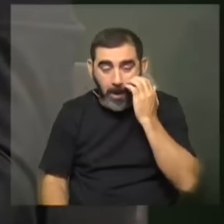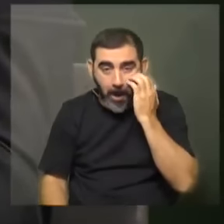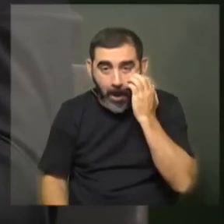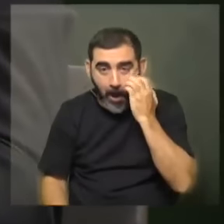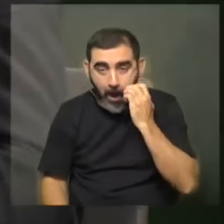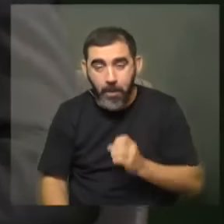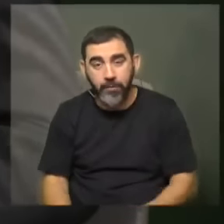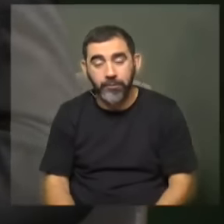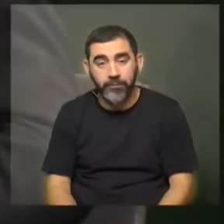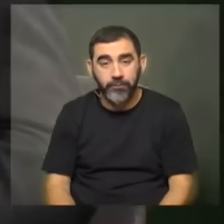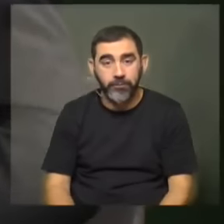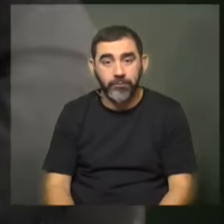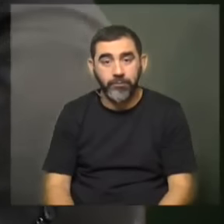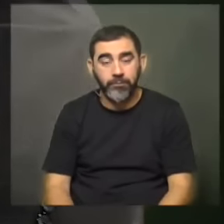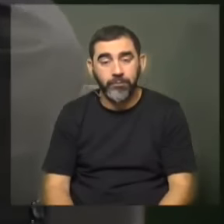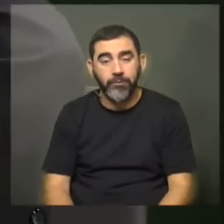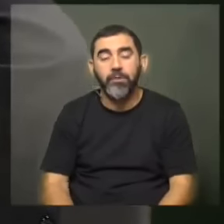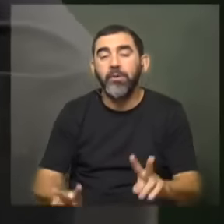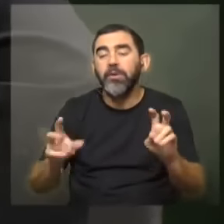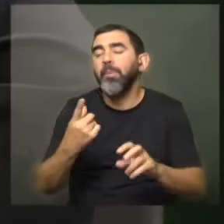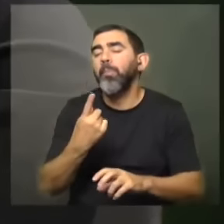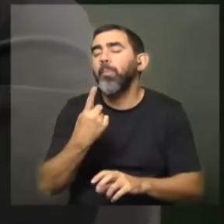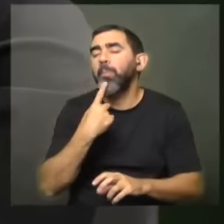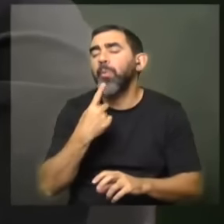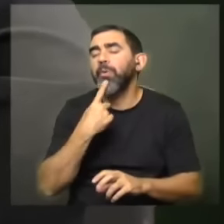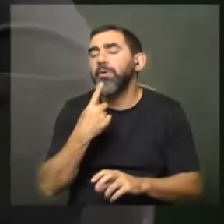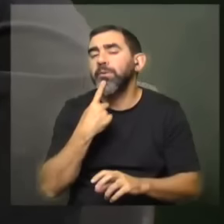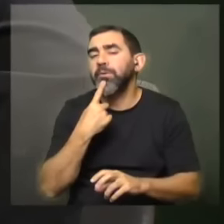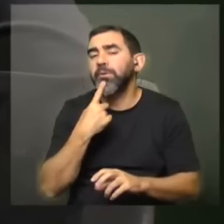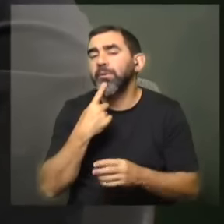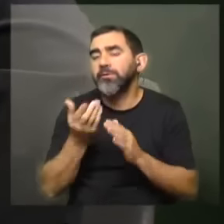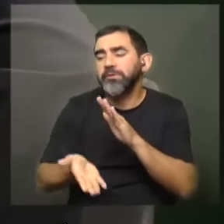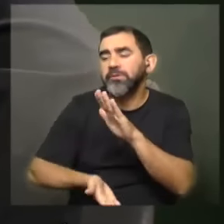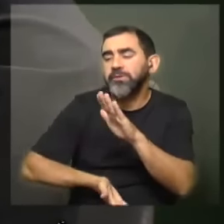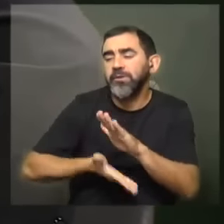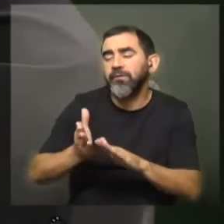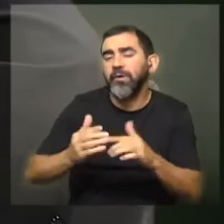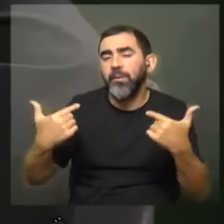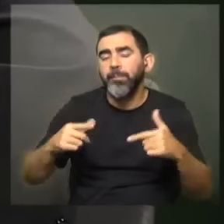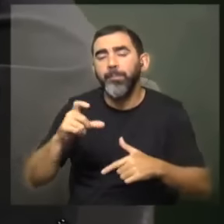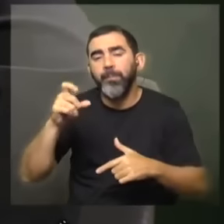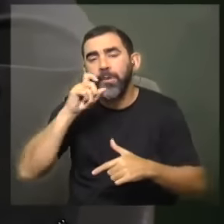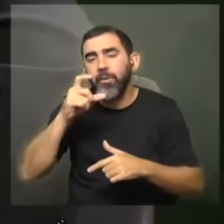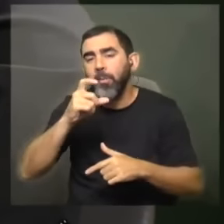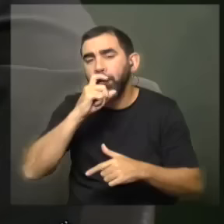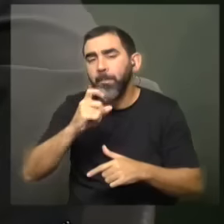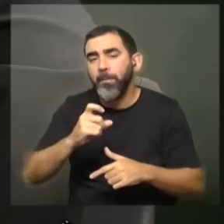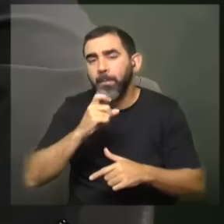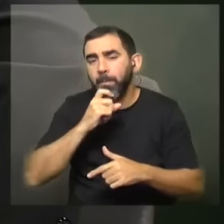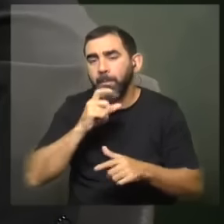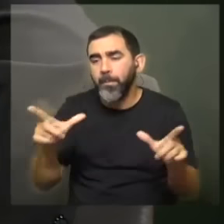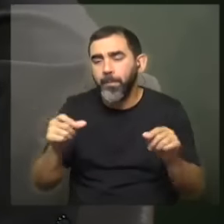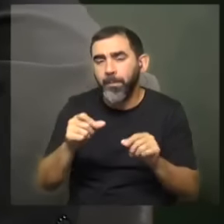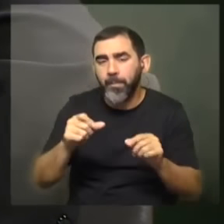es con el Cristian cual se mire eh vamos a meternos en política teviera va a dejar su cargo A fines de marzo cuando termine la temporada para